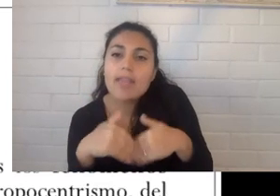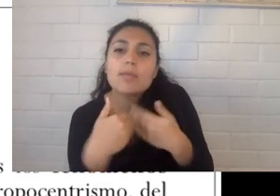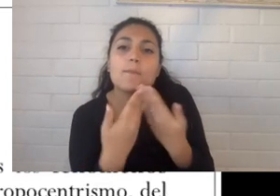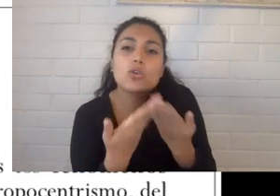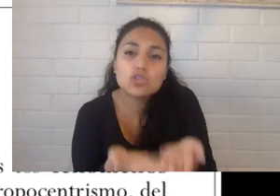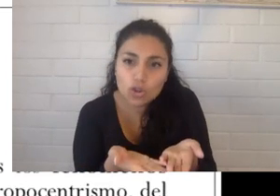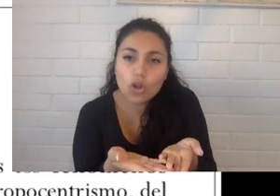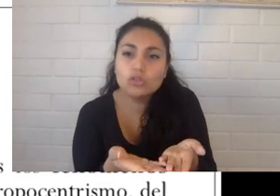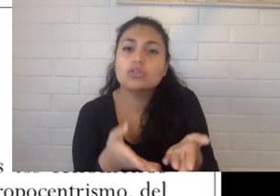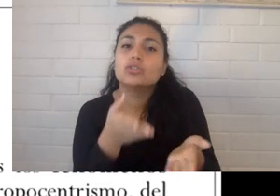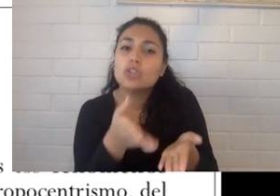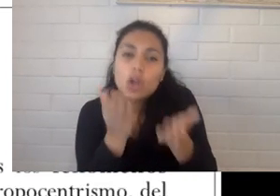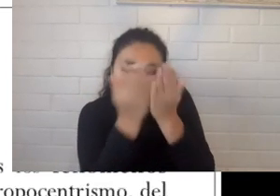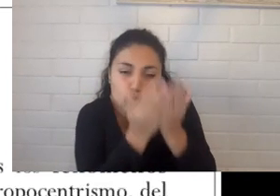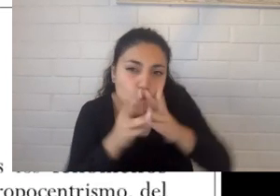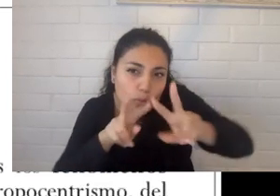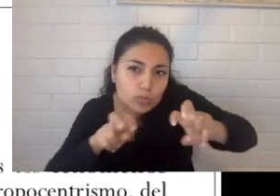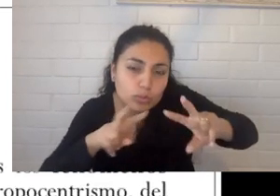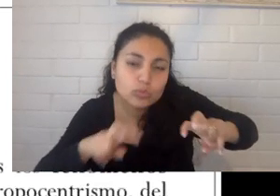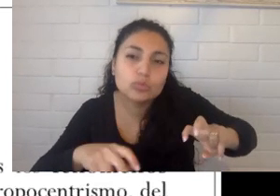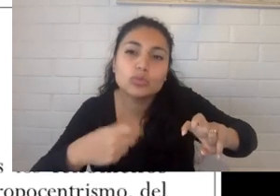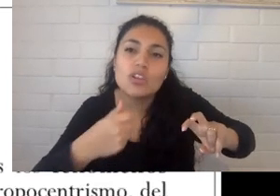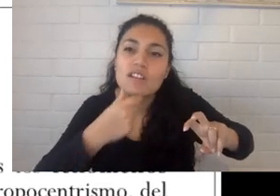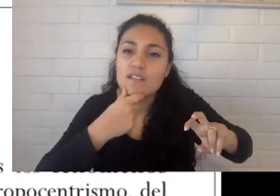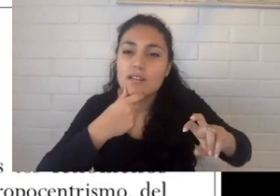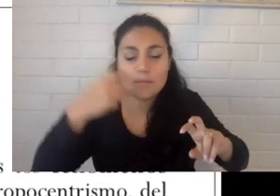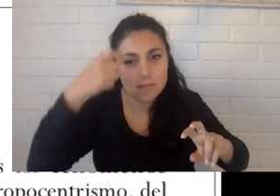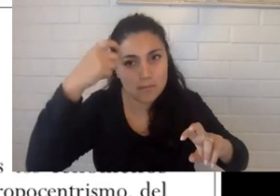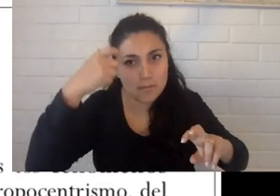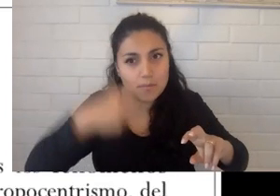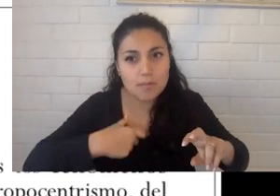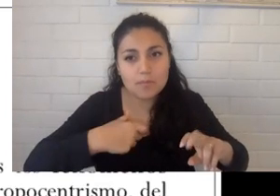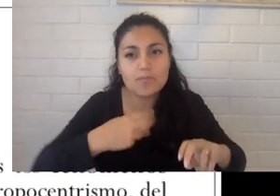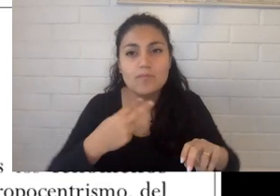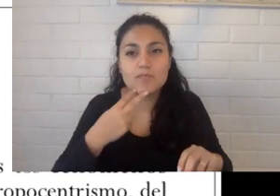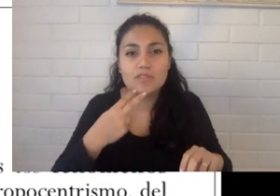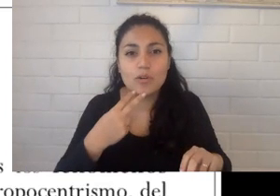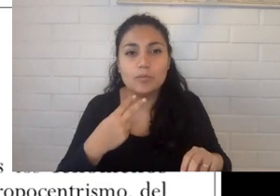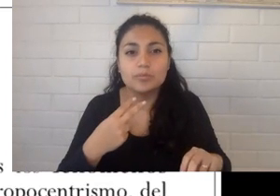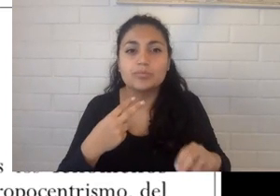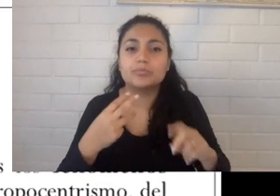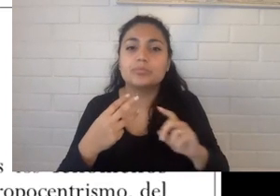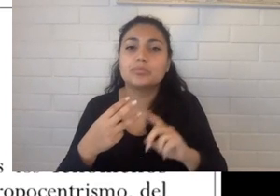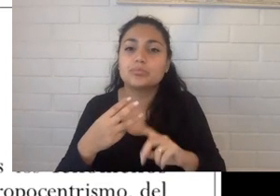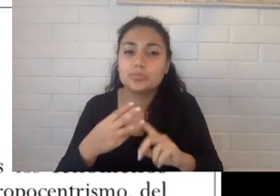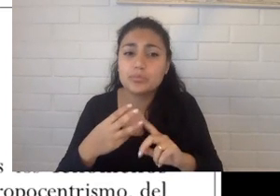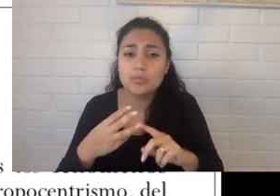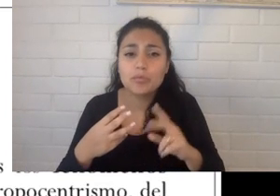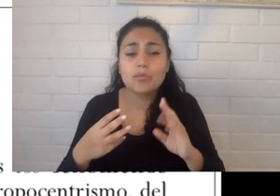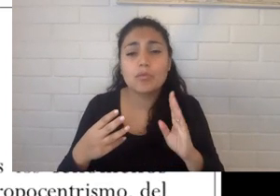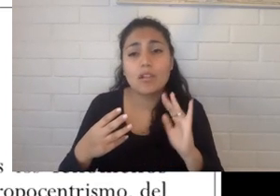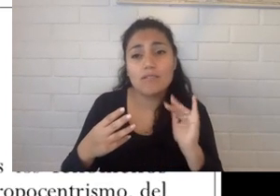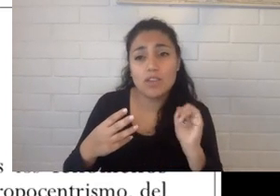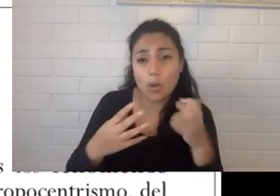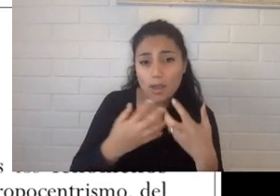de los seres vivos y en especial del cuerpo humano. Y que en este sentido, la biomecánica, este cuerpo y estas fuerzas que